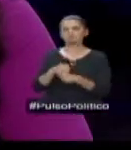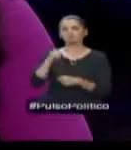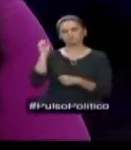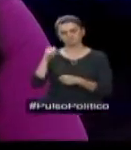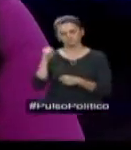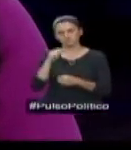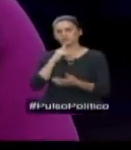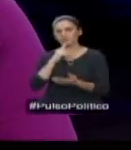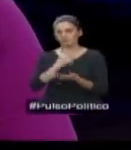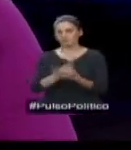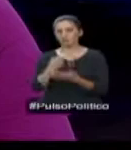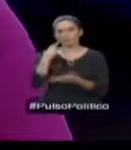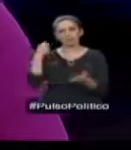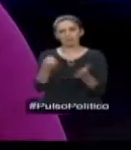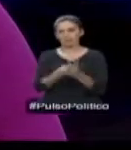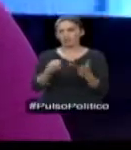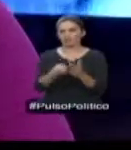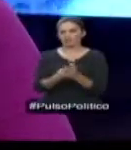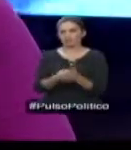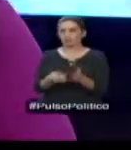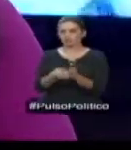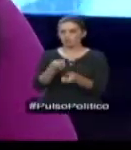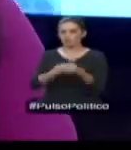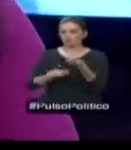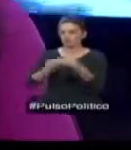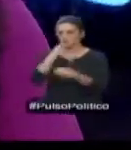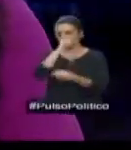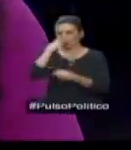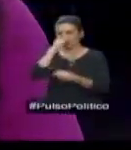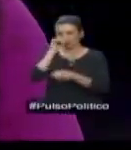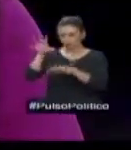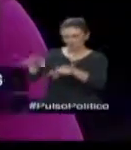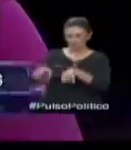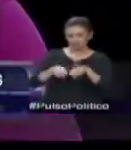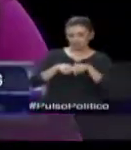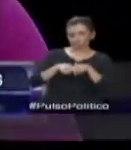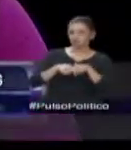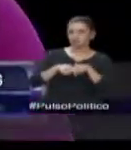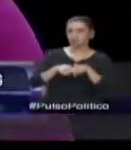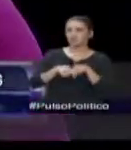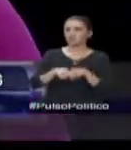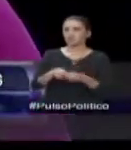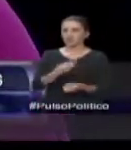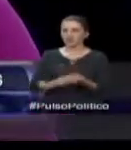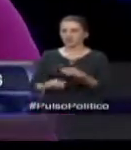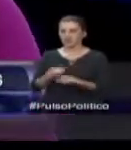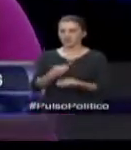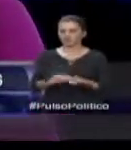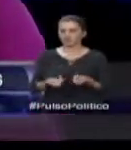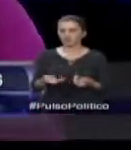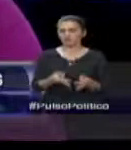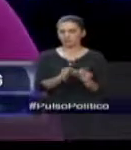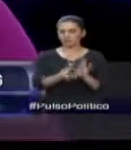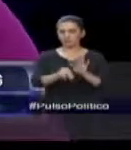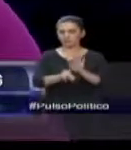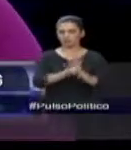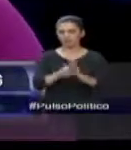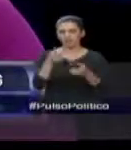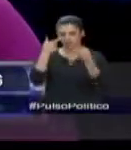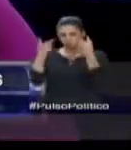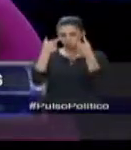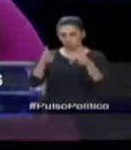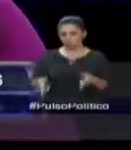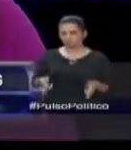para el combate del narcotráfico del secuestro del contrabando el control de armas también ya lo